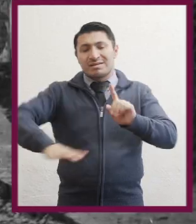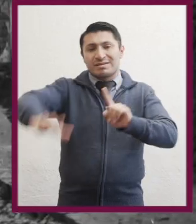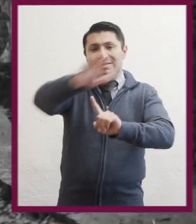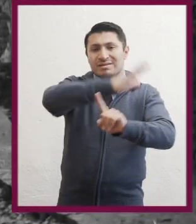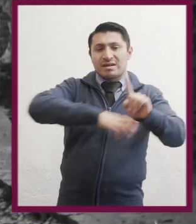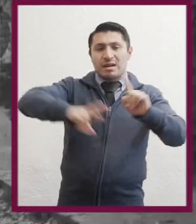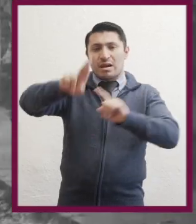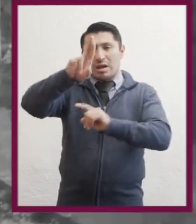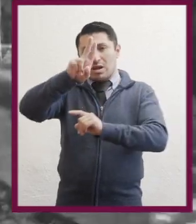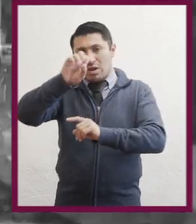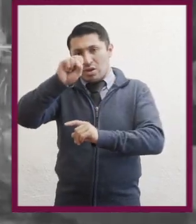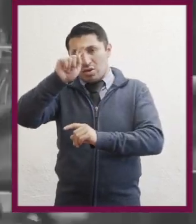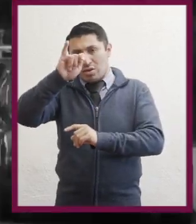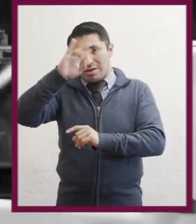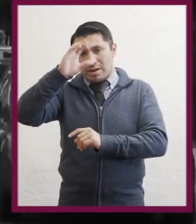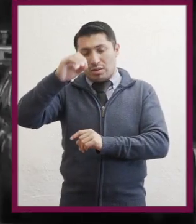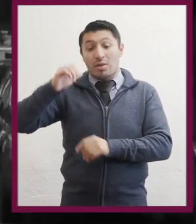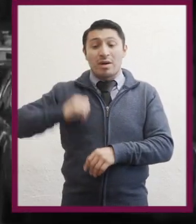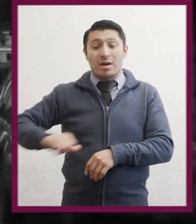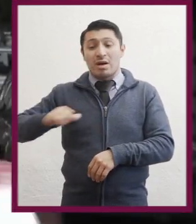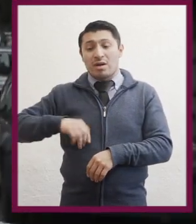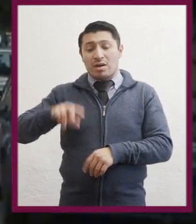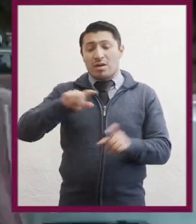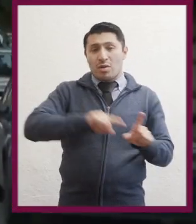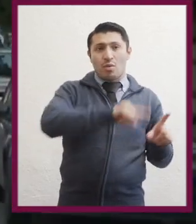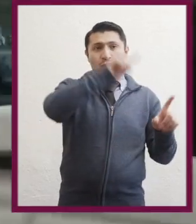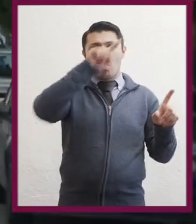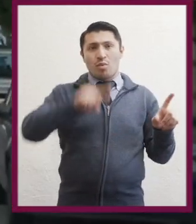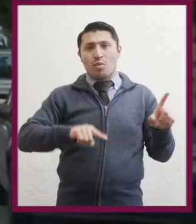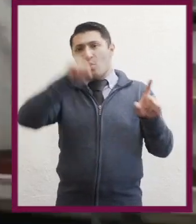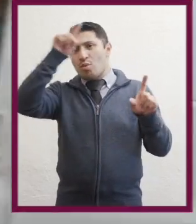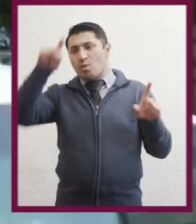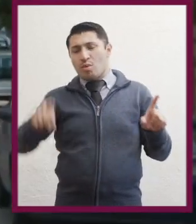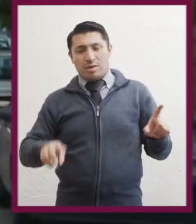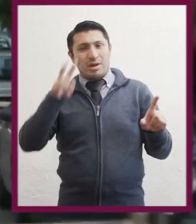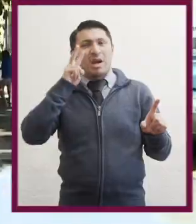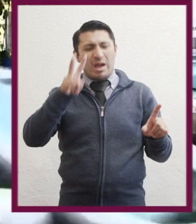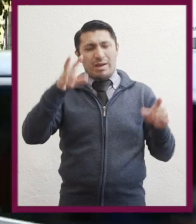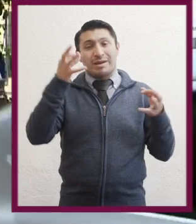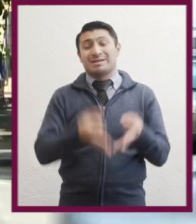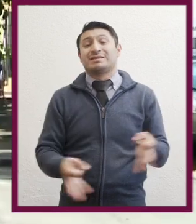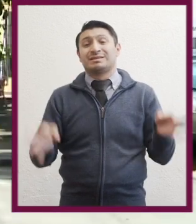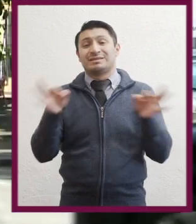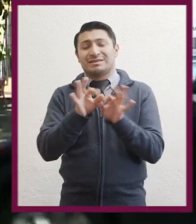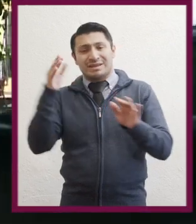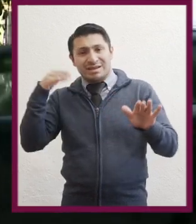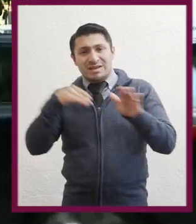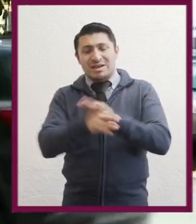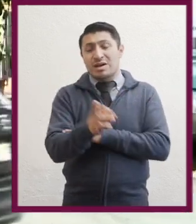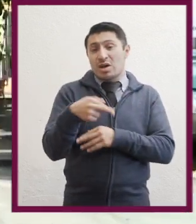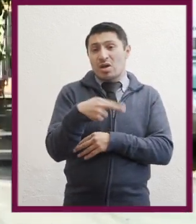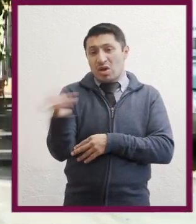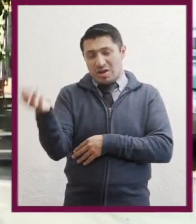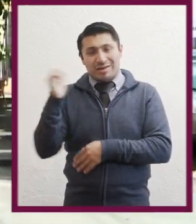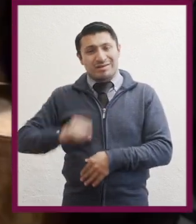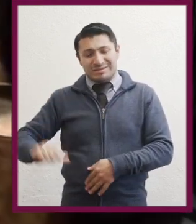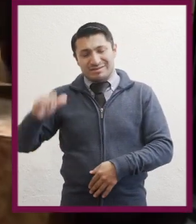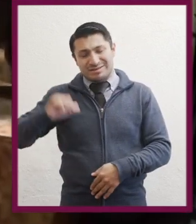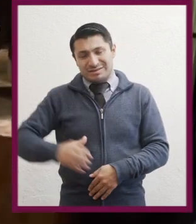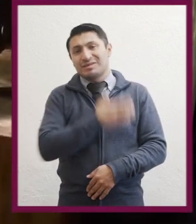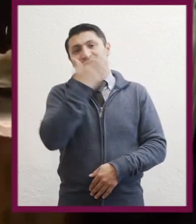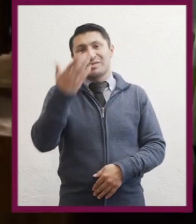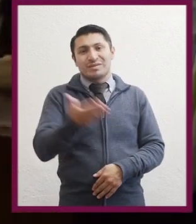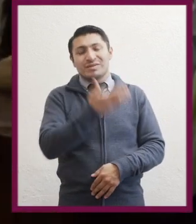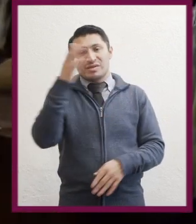un entorno rústico. La arquería del frente es el distintivo principal y da acceso a un restaurante clásico del